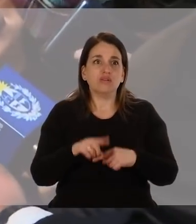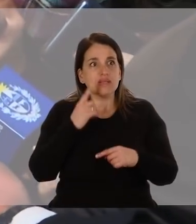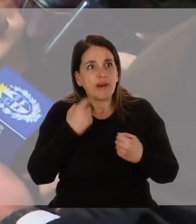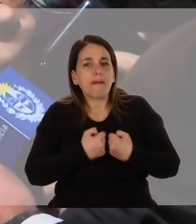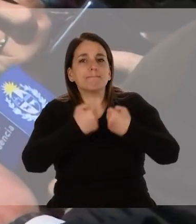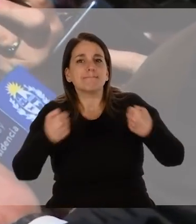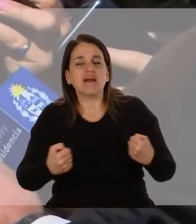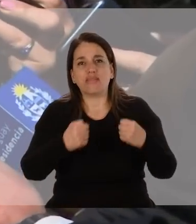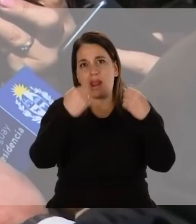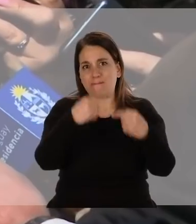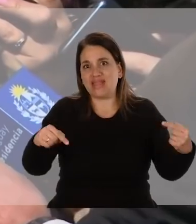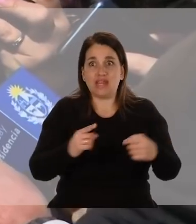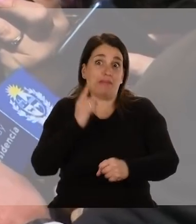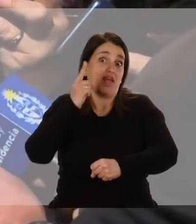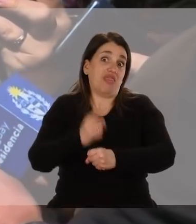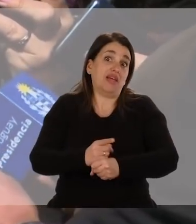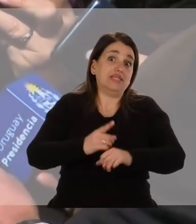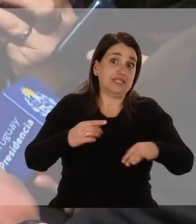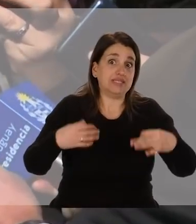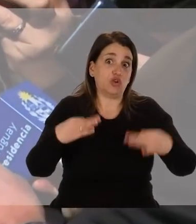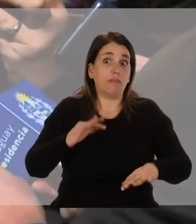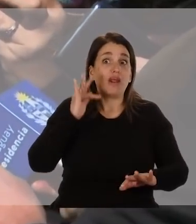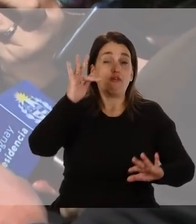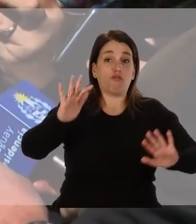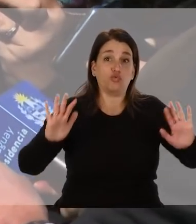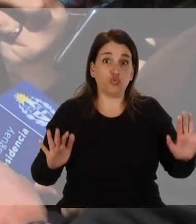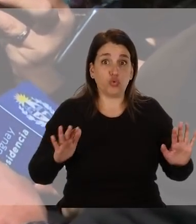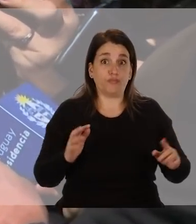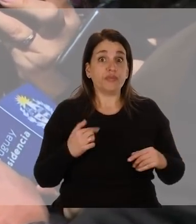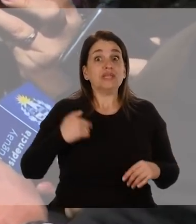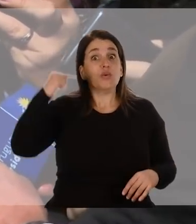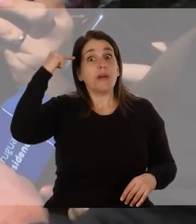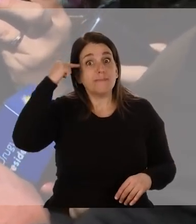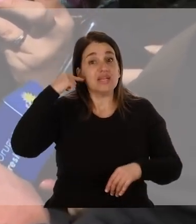abarcativa de las materias para tomar una decisión posterior, si es que uno piensa